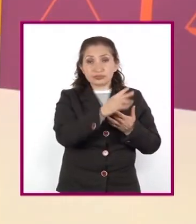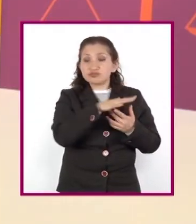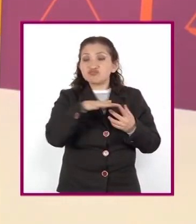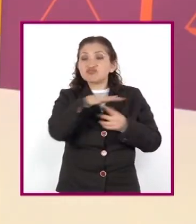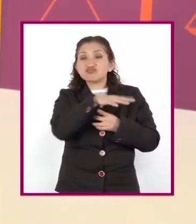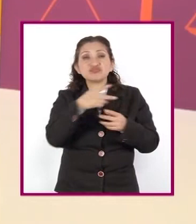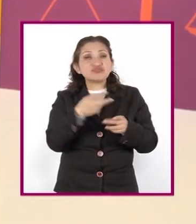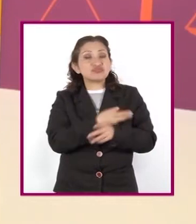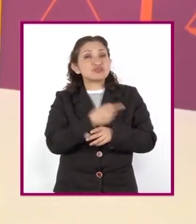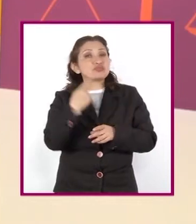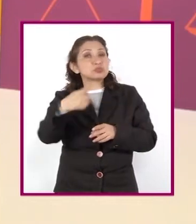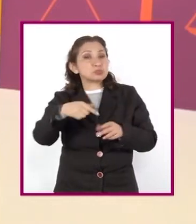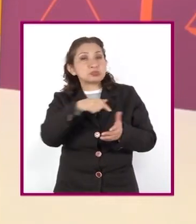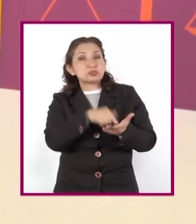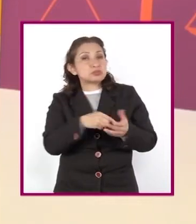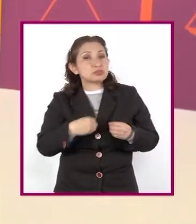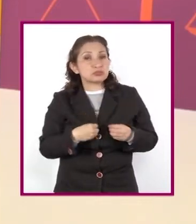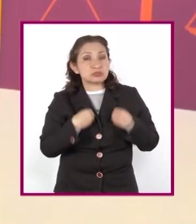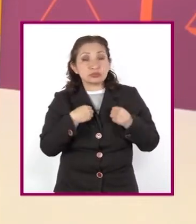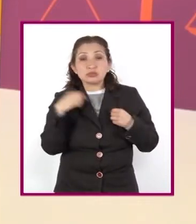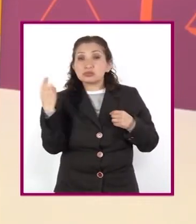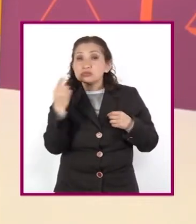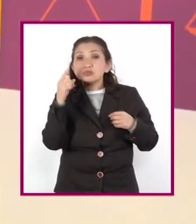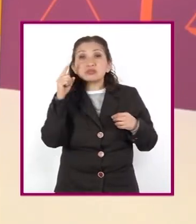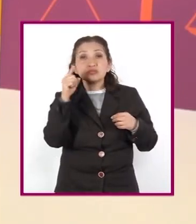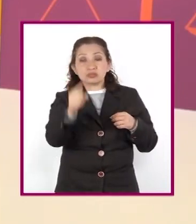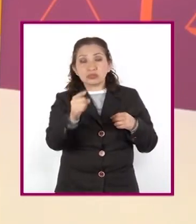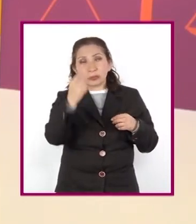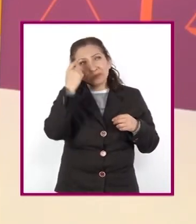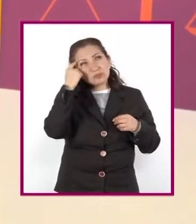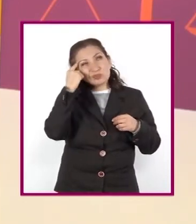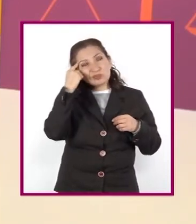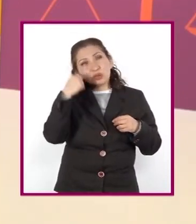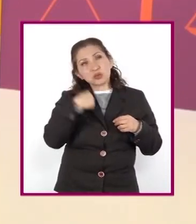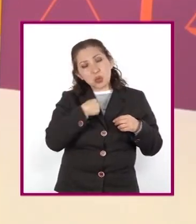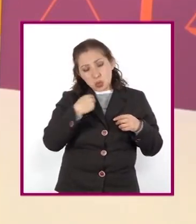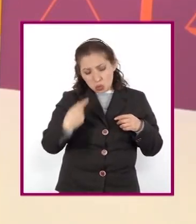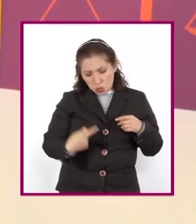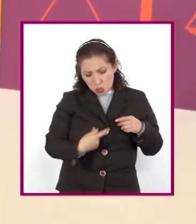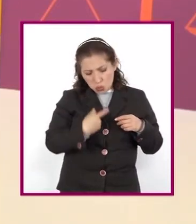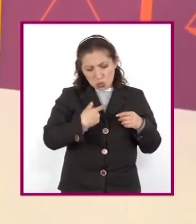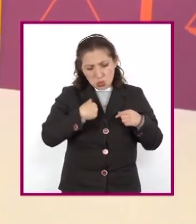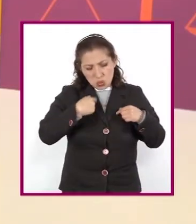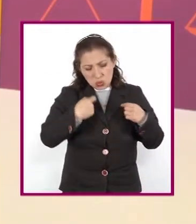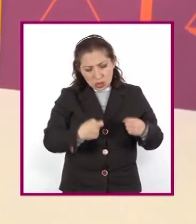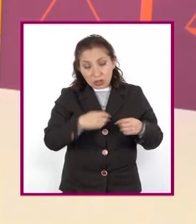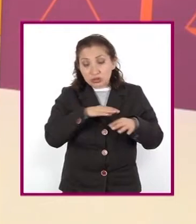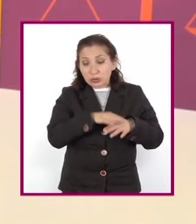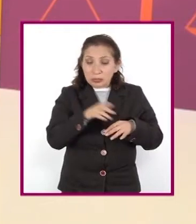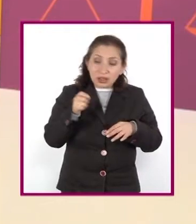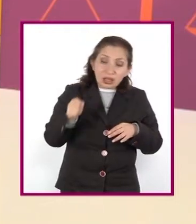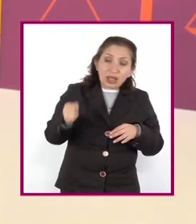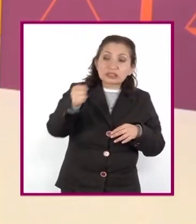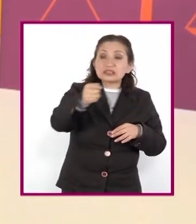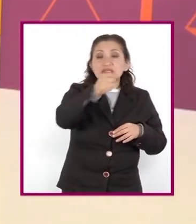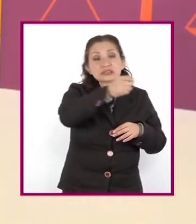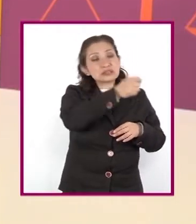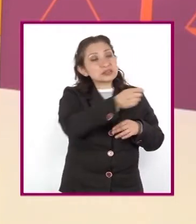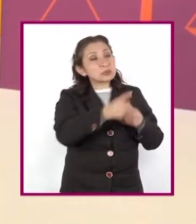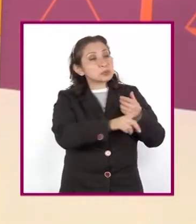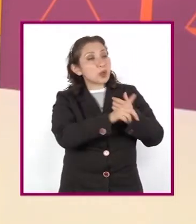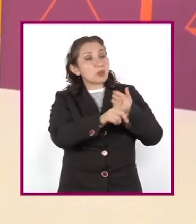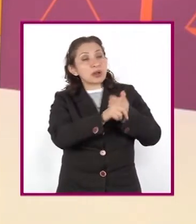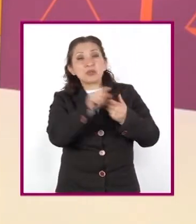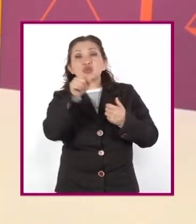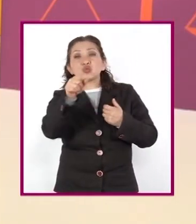local. Para ello, se requiere que ustedes se planteen sus propias preguntas en torno a la situación que